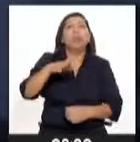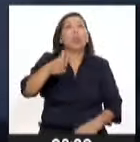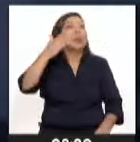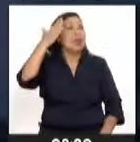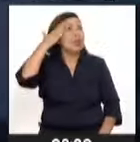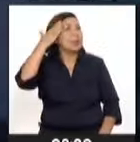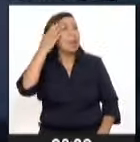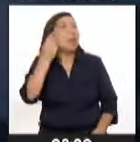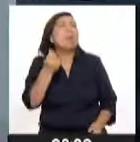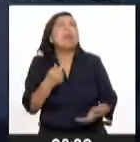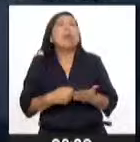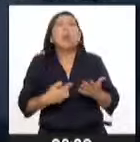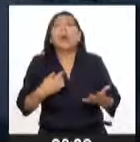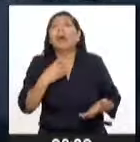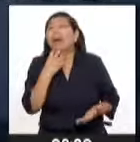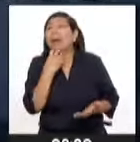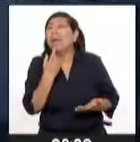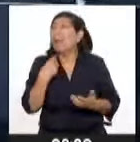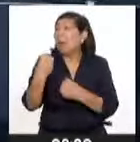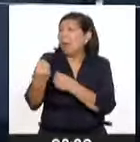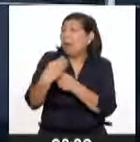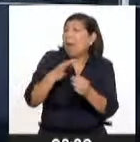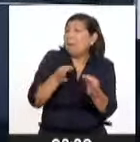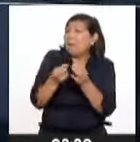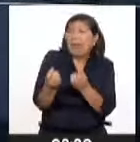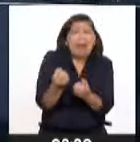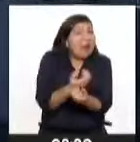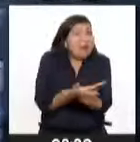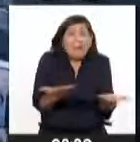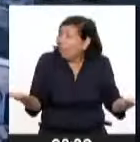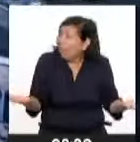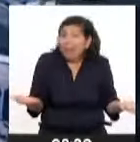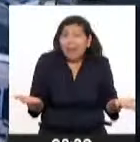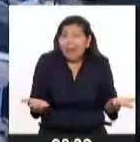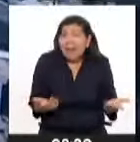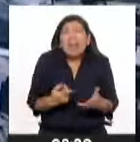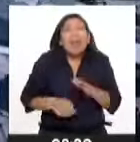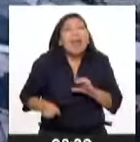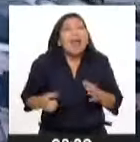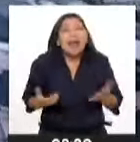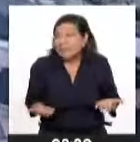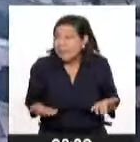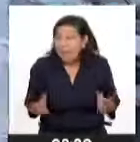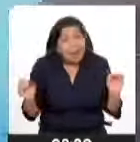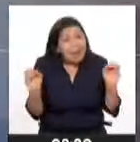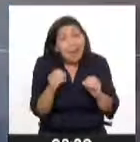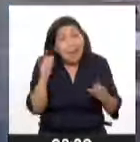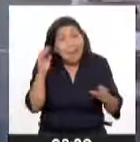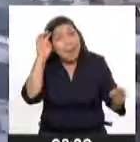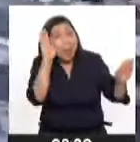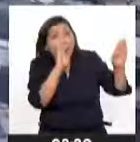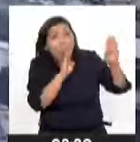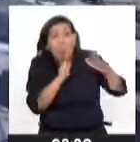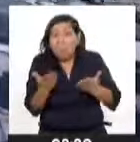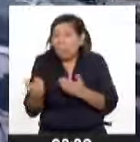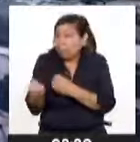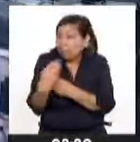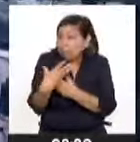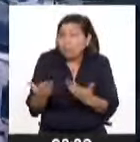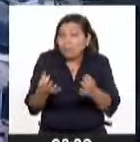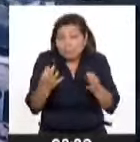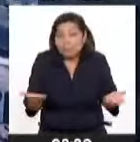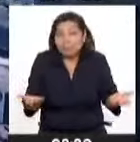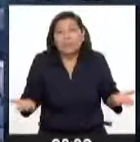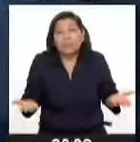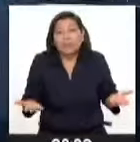nuestro dinero, en la que, no sé, distintas cosas que se están manejando. Porque nadie se ha preocupado de